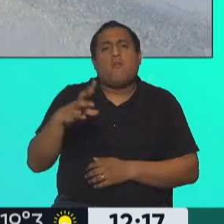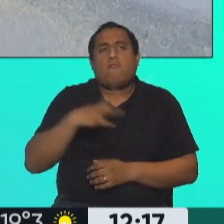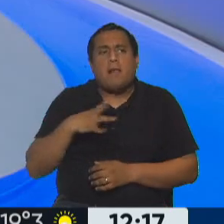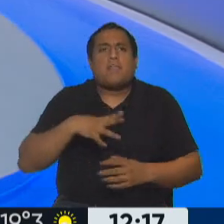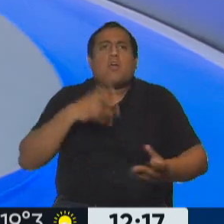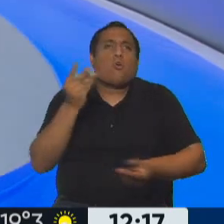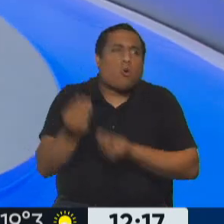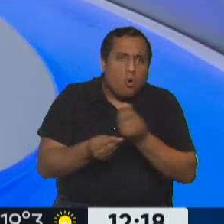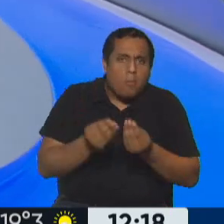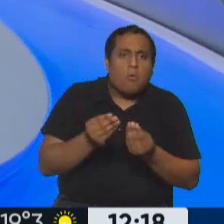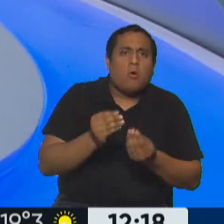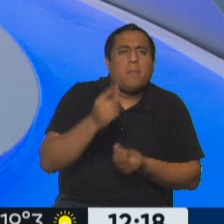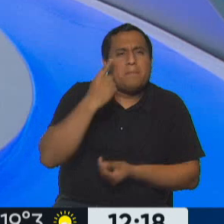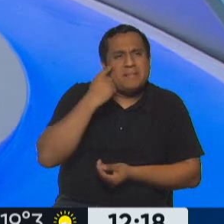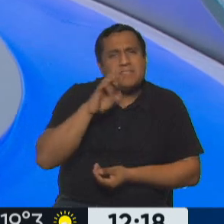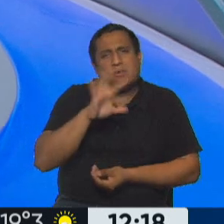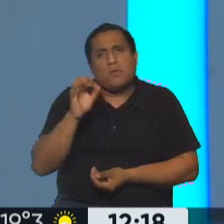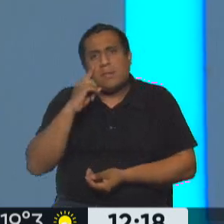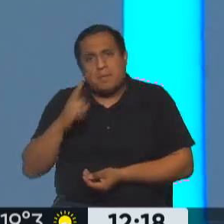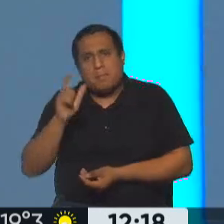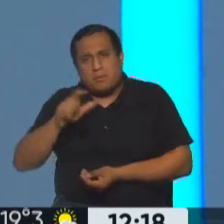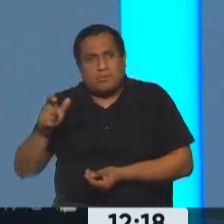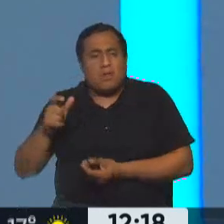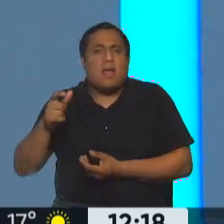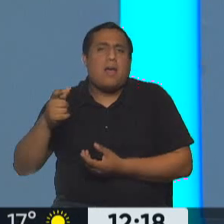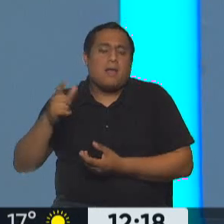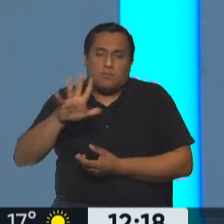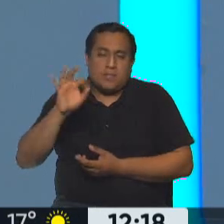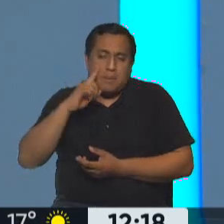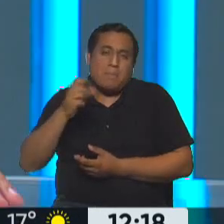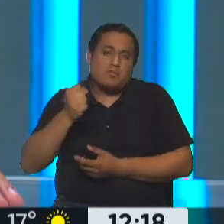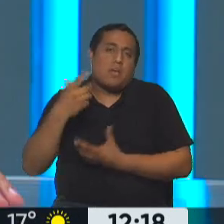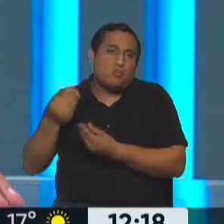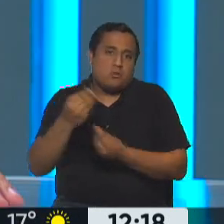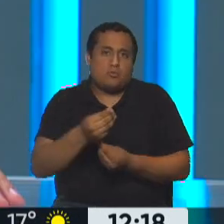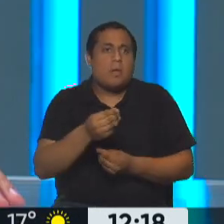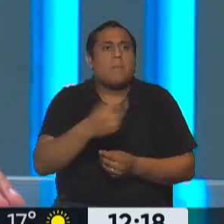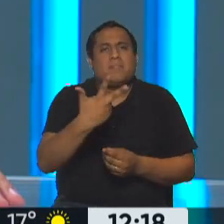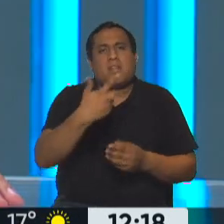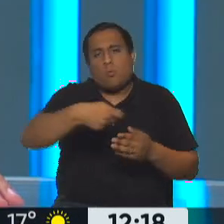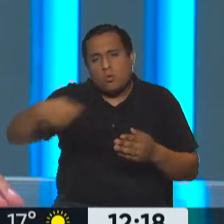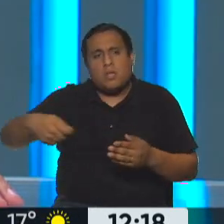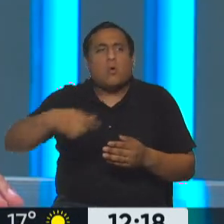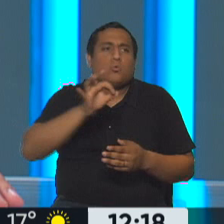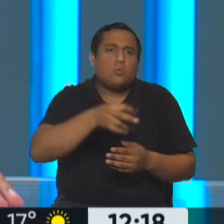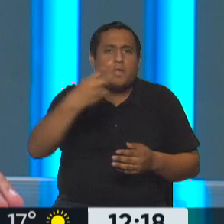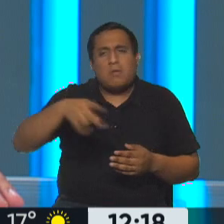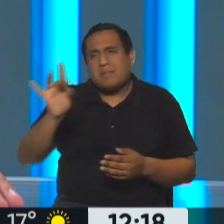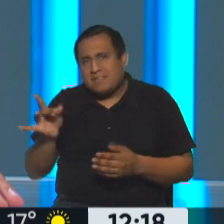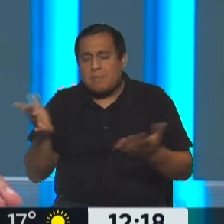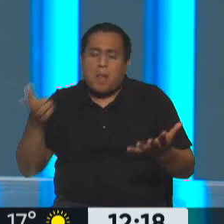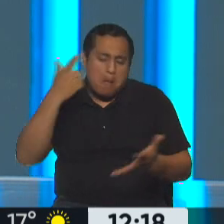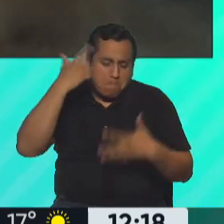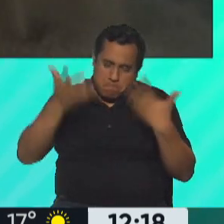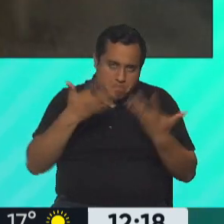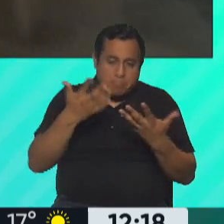hacer el régimen, se habla de 50.000 pesos de ayuda a cada uno, pero en 3 cuotas, octubre, noviembre y diciembre, pero eso es especulación. Lo que sí se va a